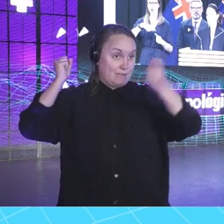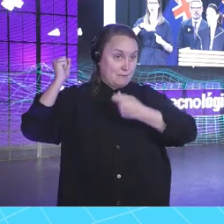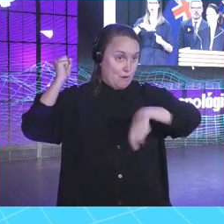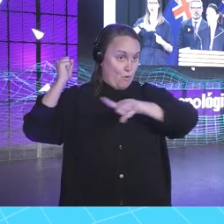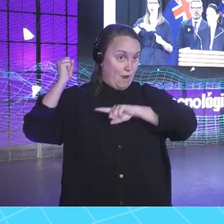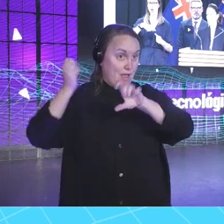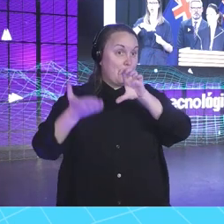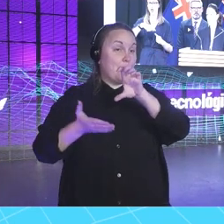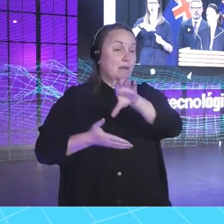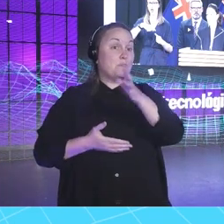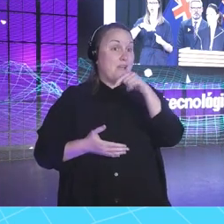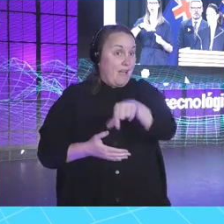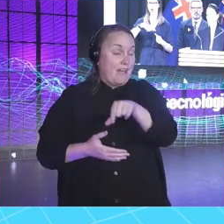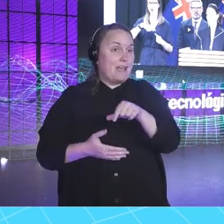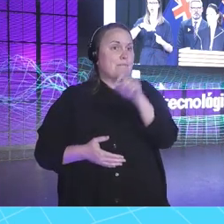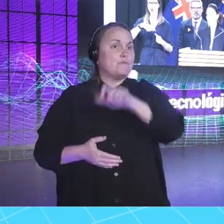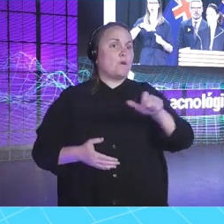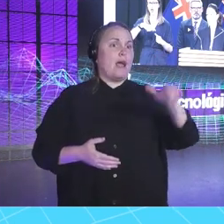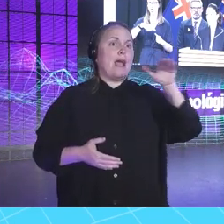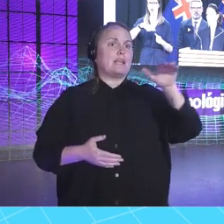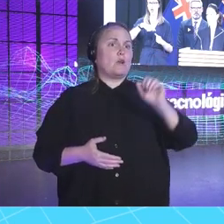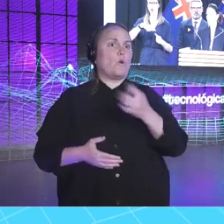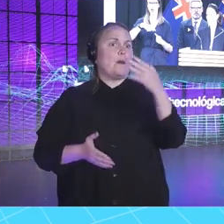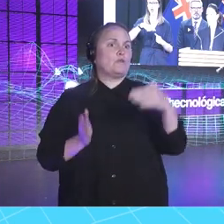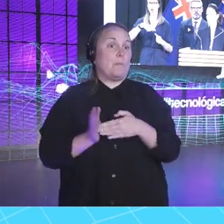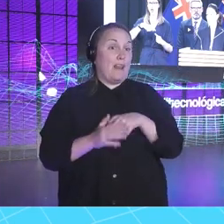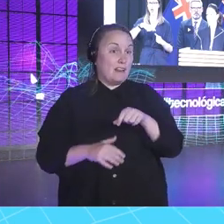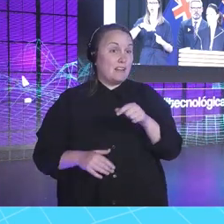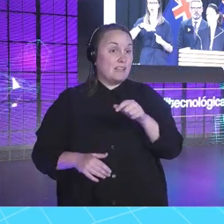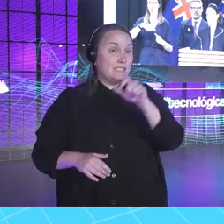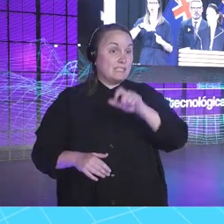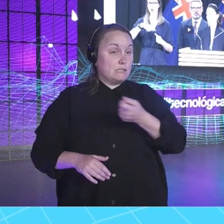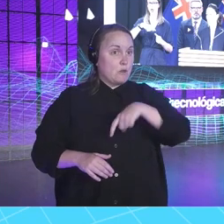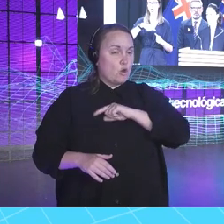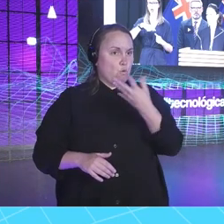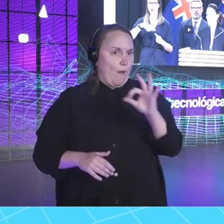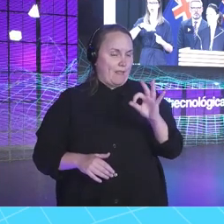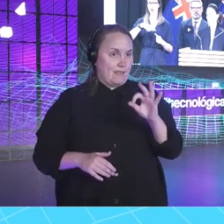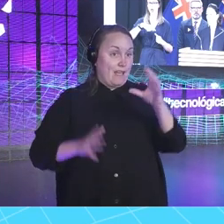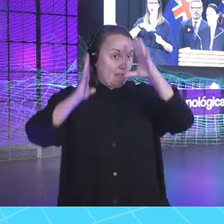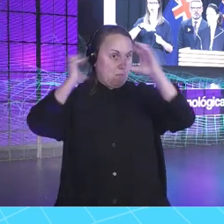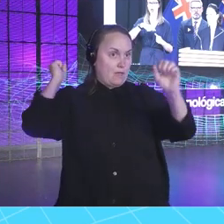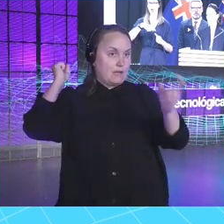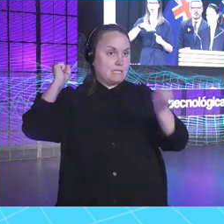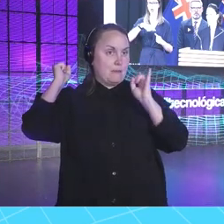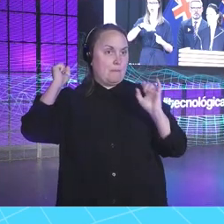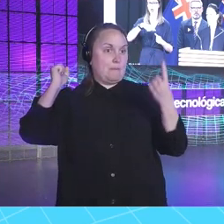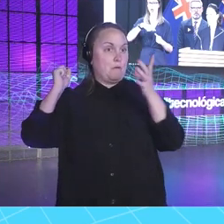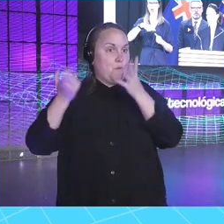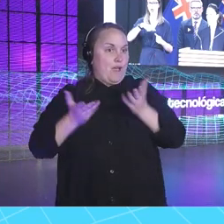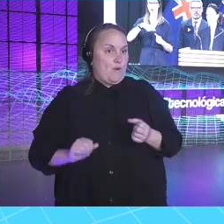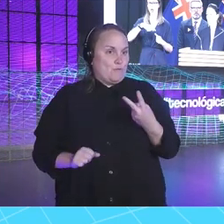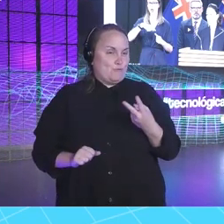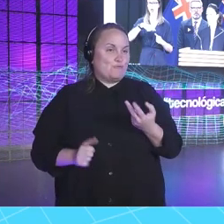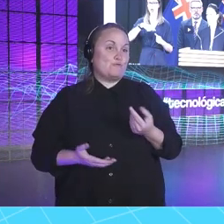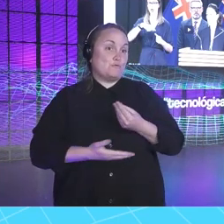porque éramos 4.000 extranjeros en Nueva Zelanda creo que Éramos unos 40 españoles y fuimos los primeros a los que llamaba la embajada porque Teníamos dos niños pequeños